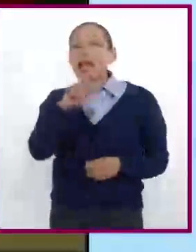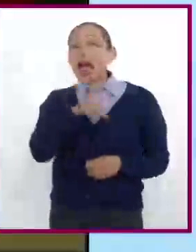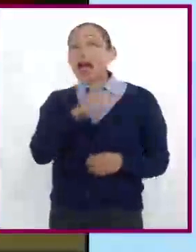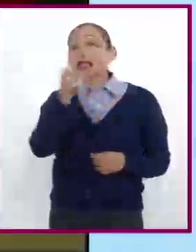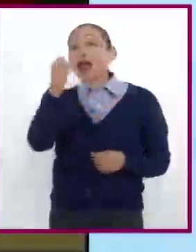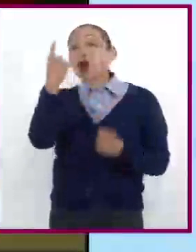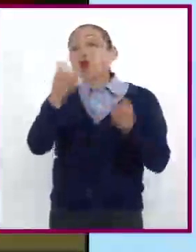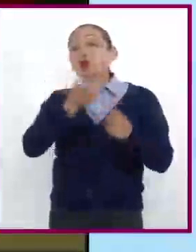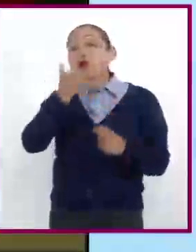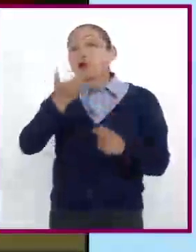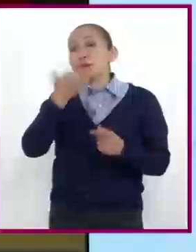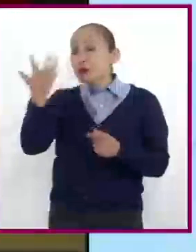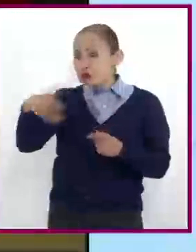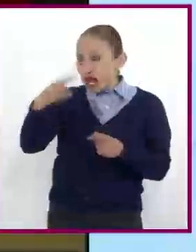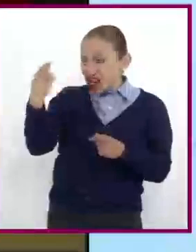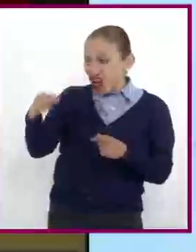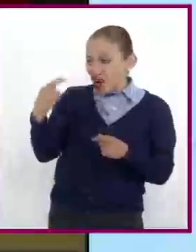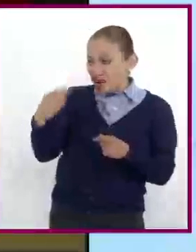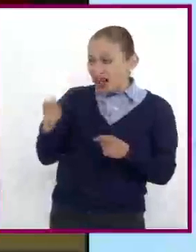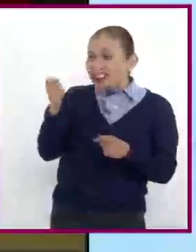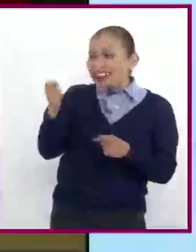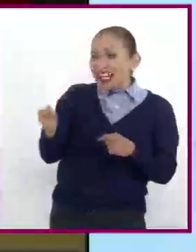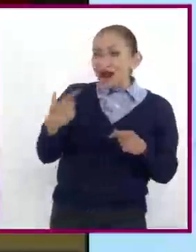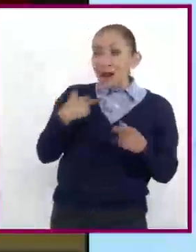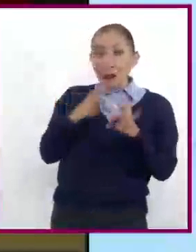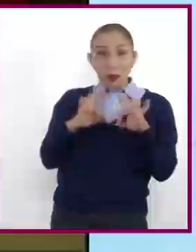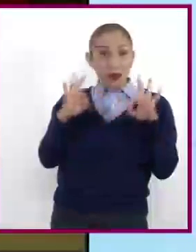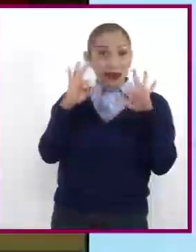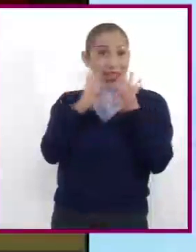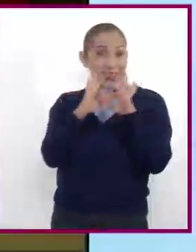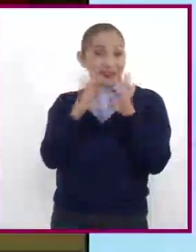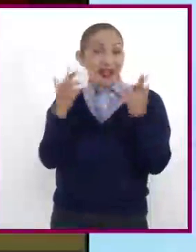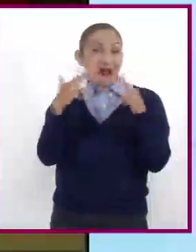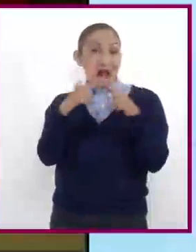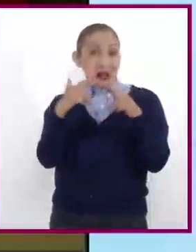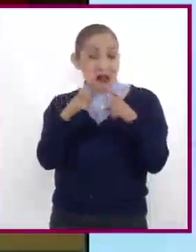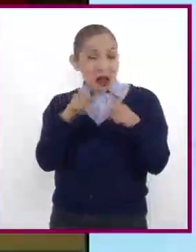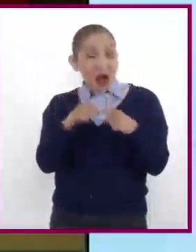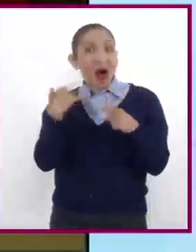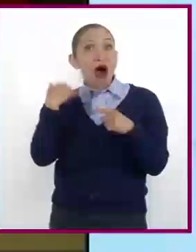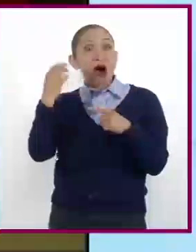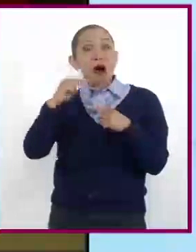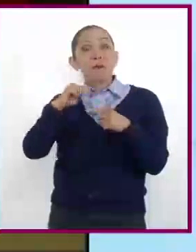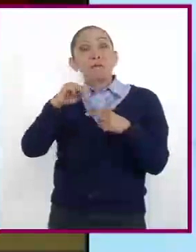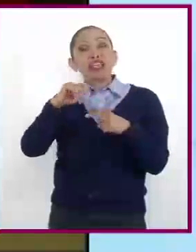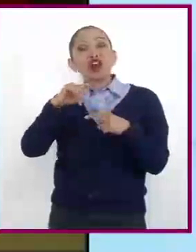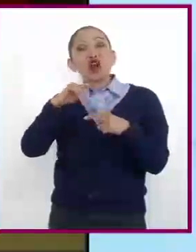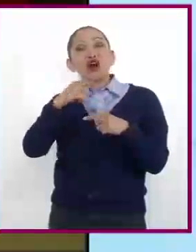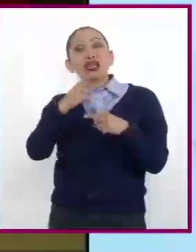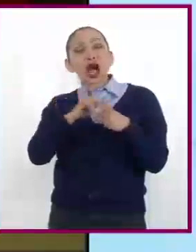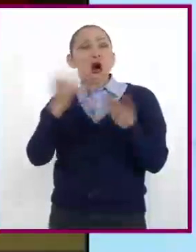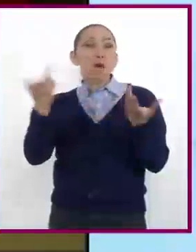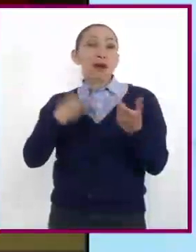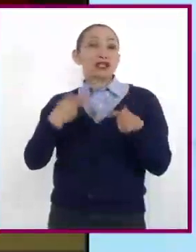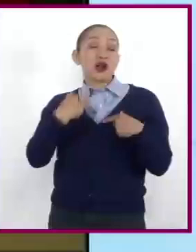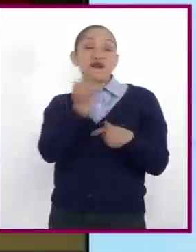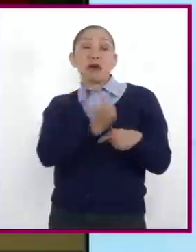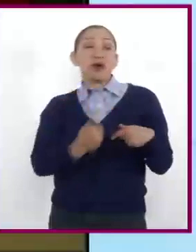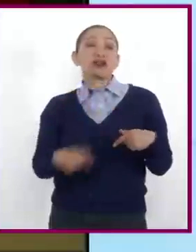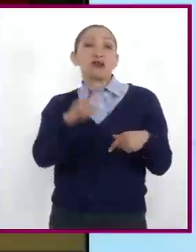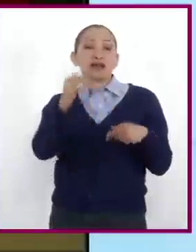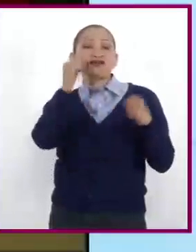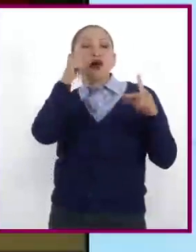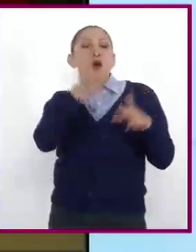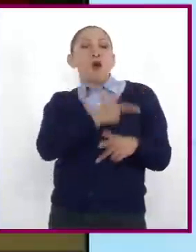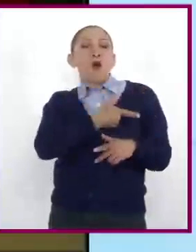tienen la costumbre de buscar un nombre de significado notable, religioso, mitológico o de personajes famosos que más